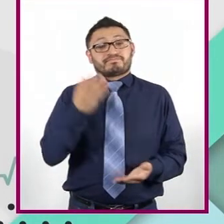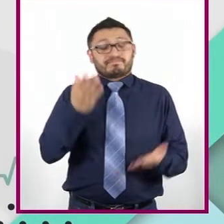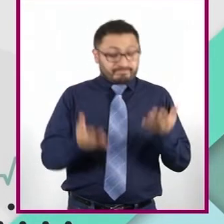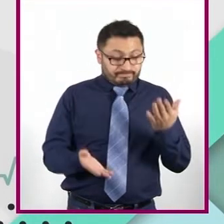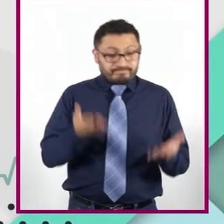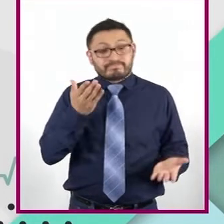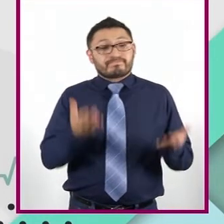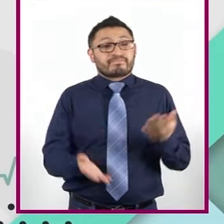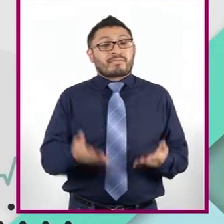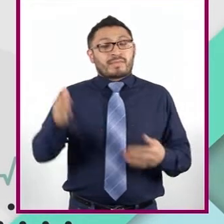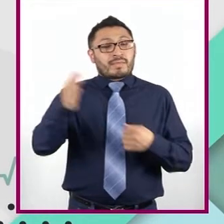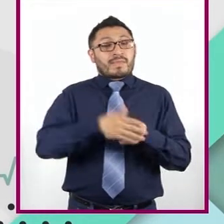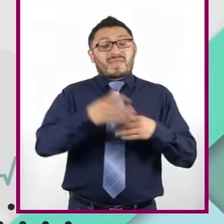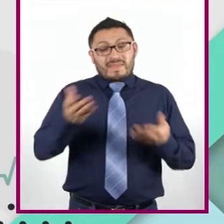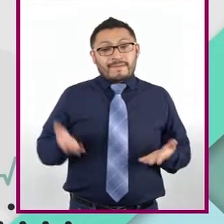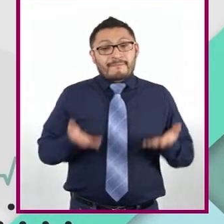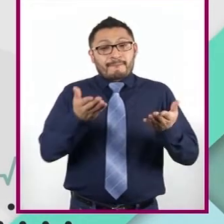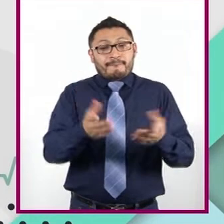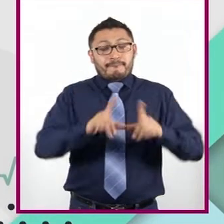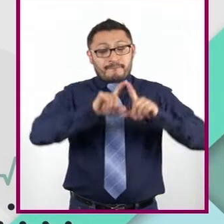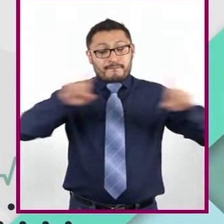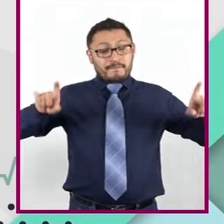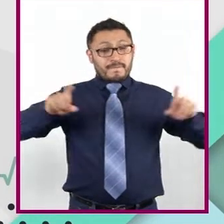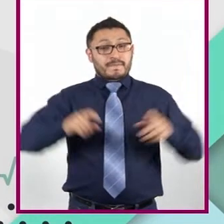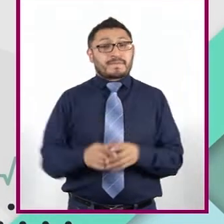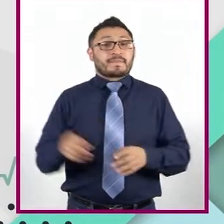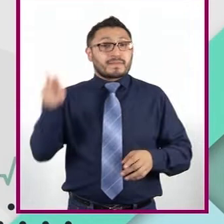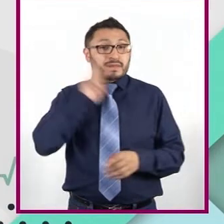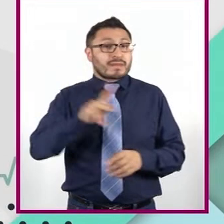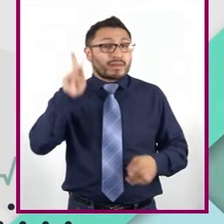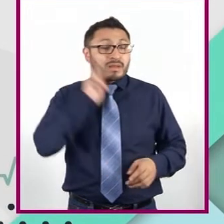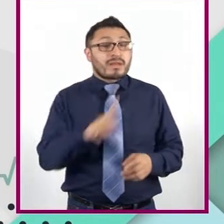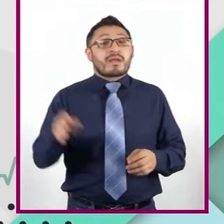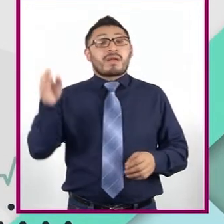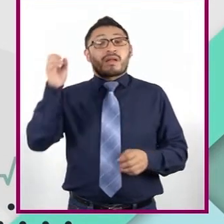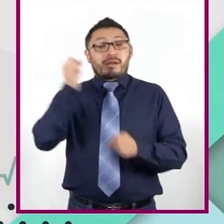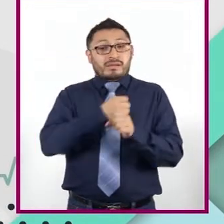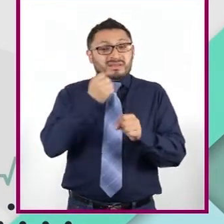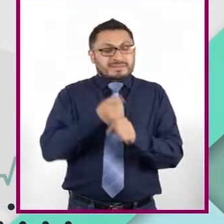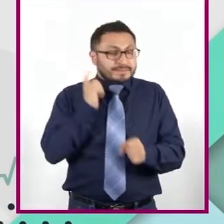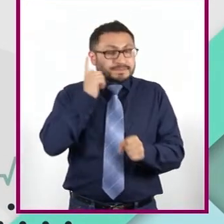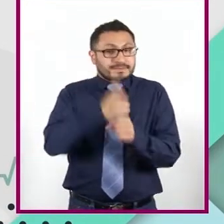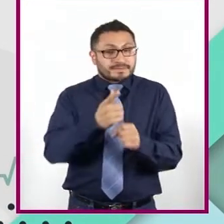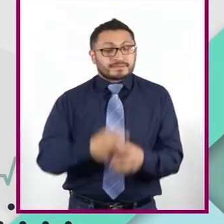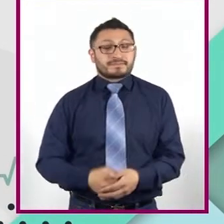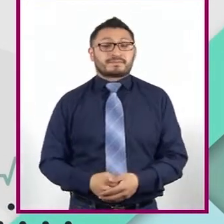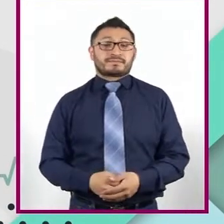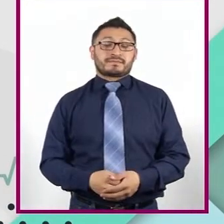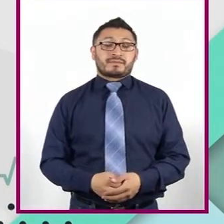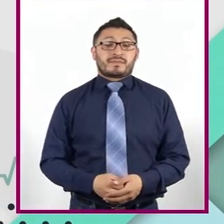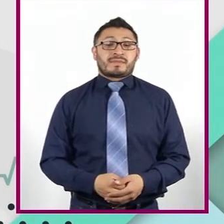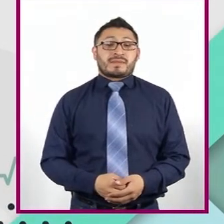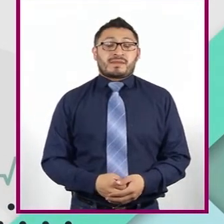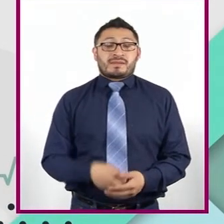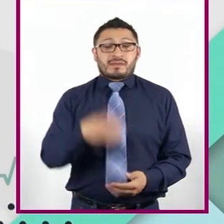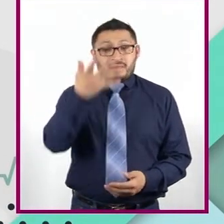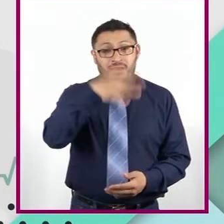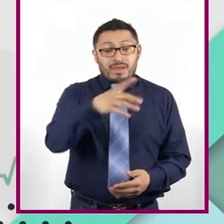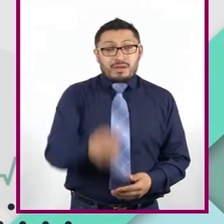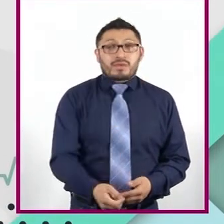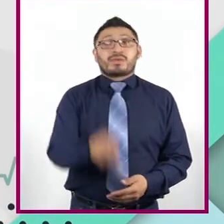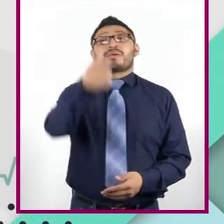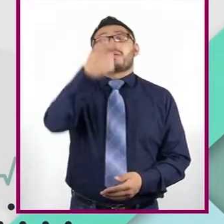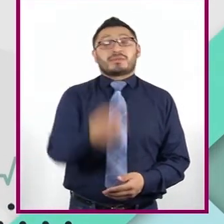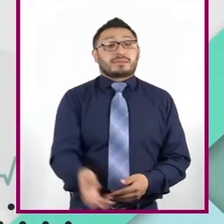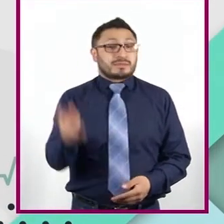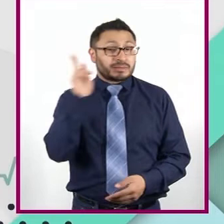Comparemos con la siguiente tabla dichas probabilidades frecuenciales y determinémoslo. En los primeros 10 lanzamientos,